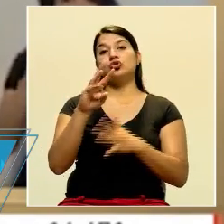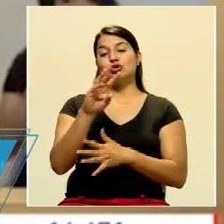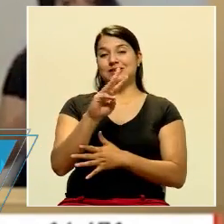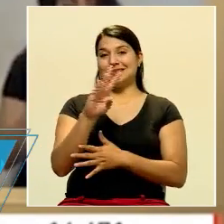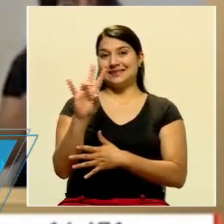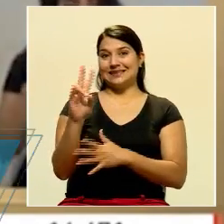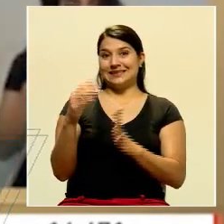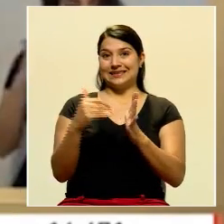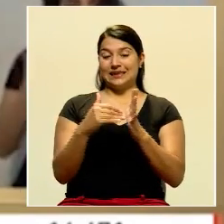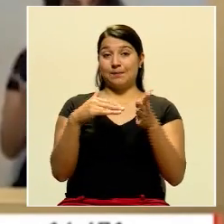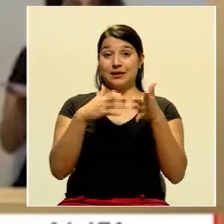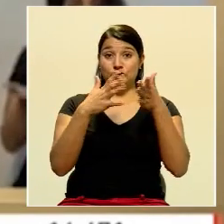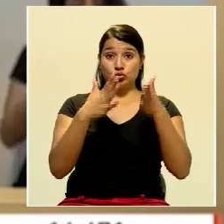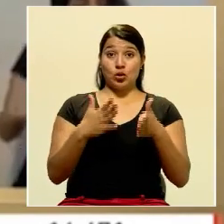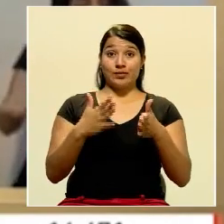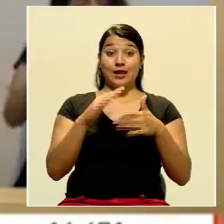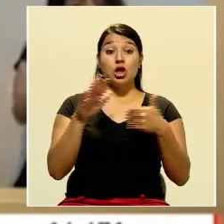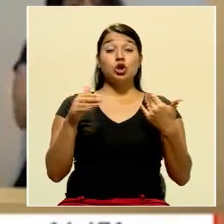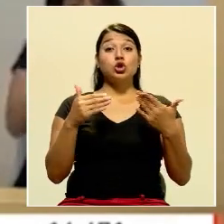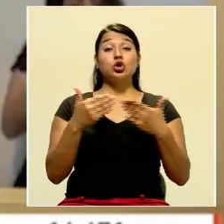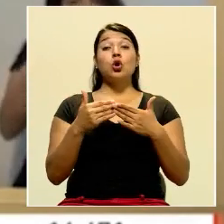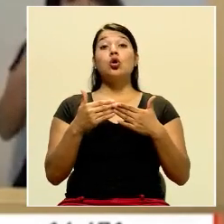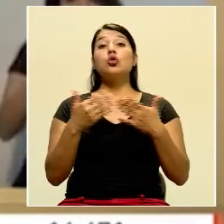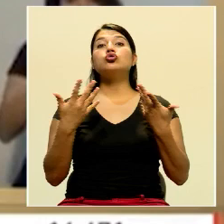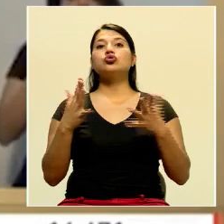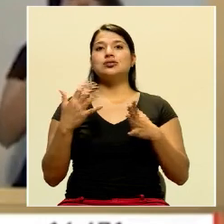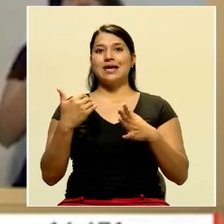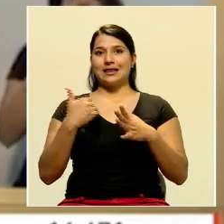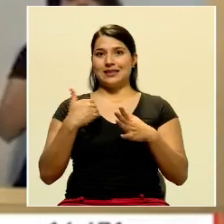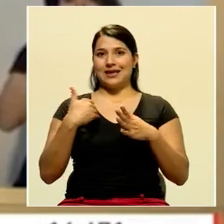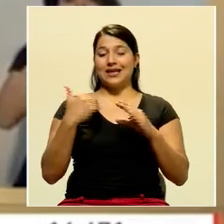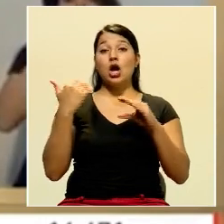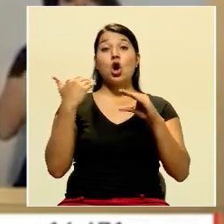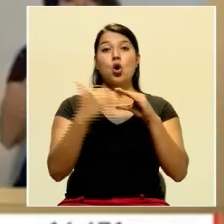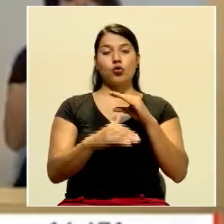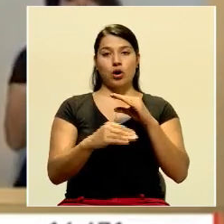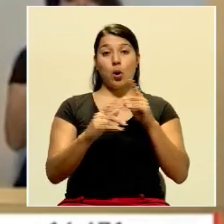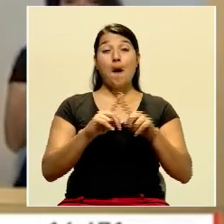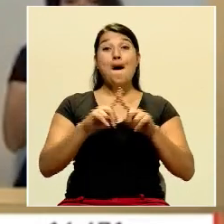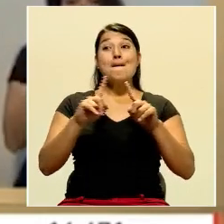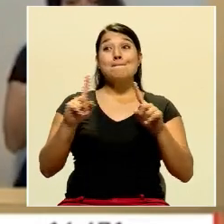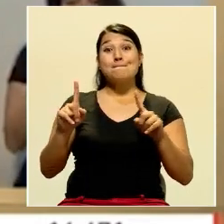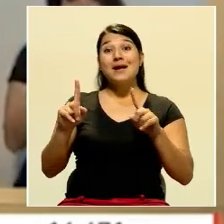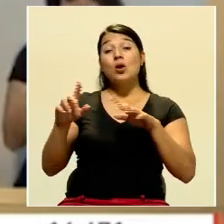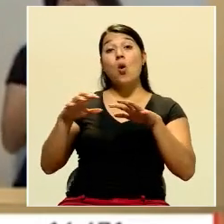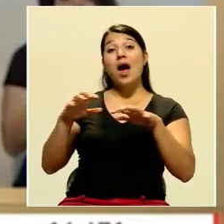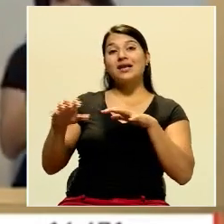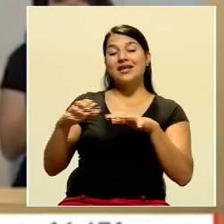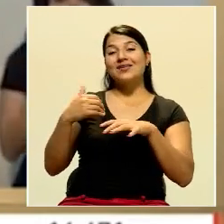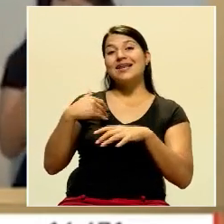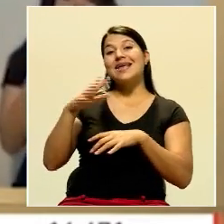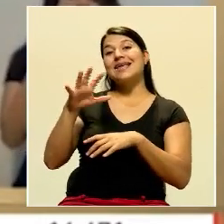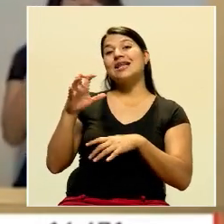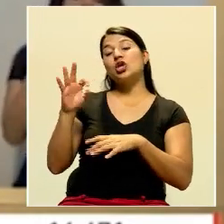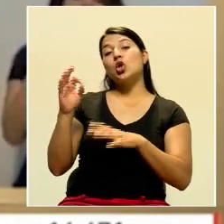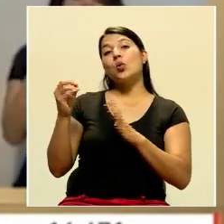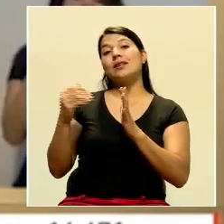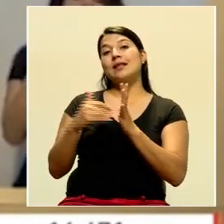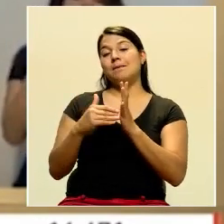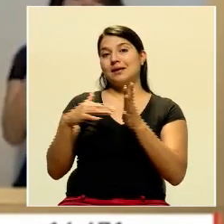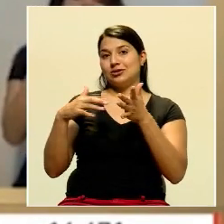1.067.000 estudiantes y todos tienen creada una cuenta de correo, pero activa la tienen 590.000